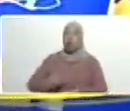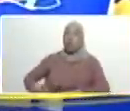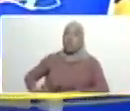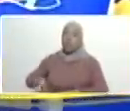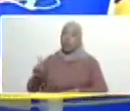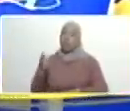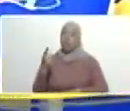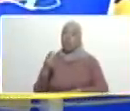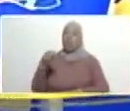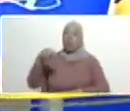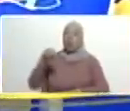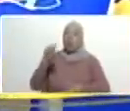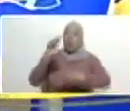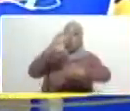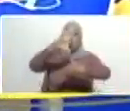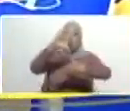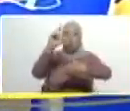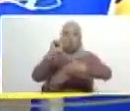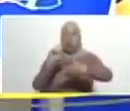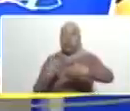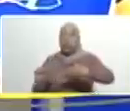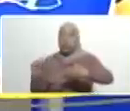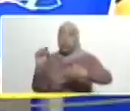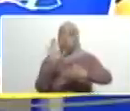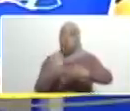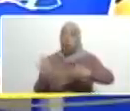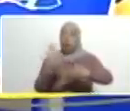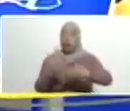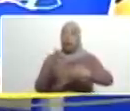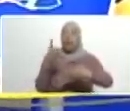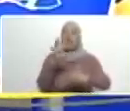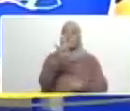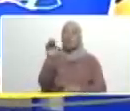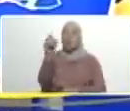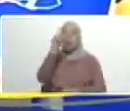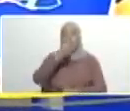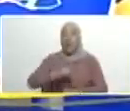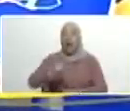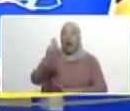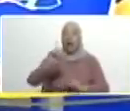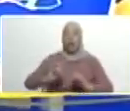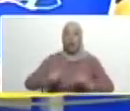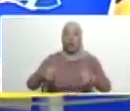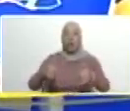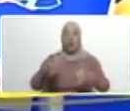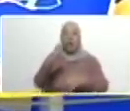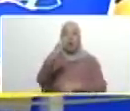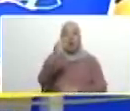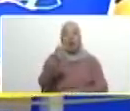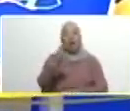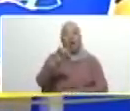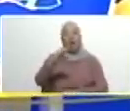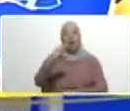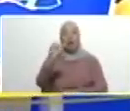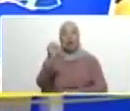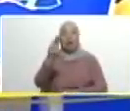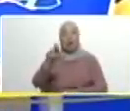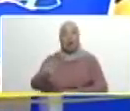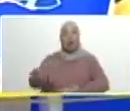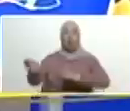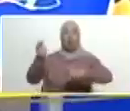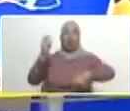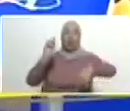acaban de celebrar sus 50 años en CARICOM, en la histórica cumbre de Trinidad y